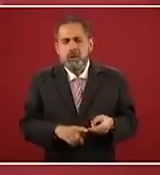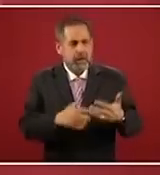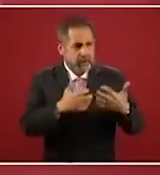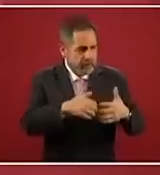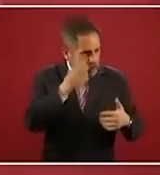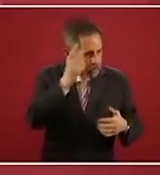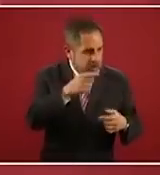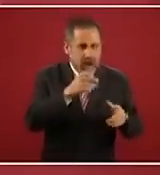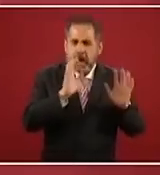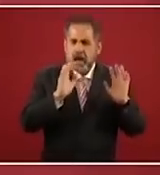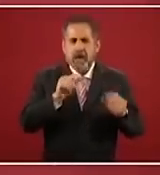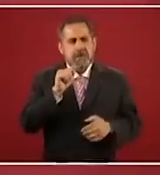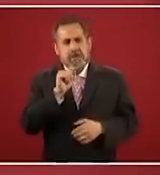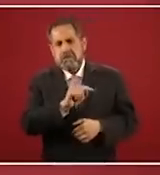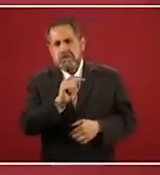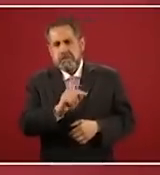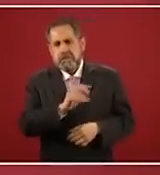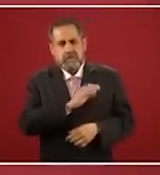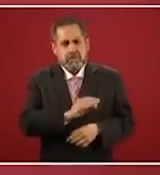empresario, puede